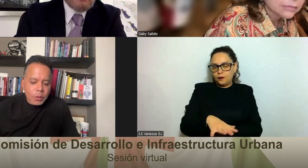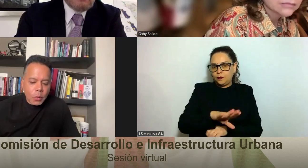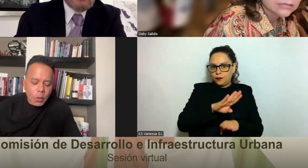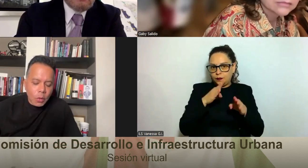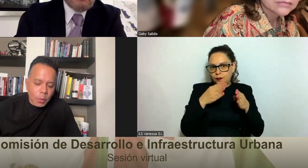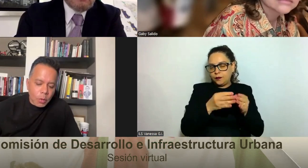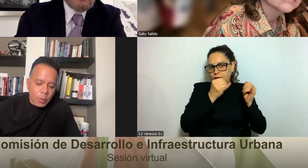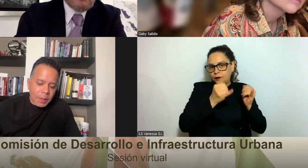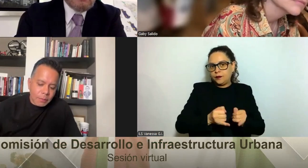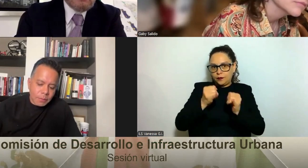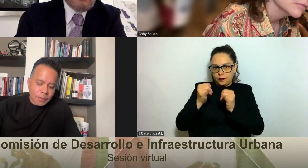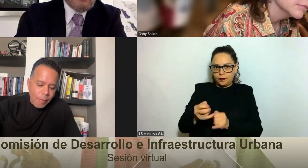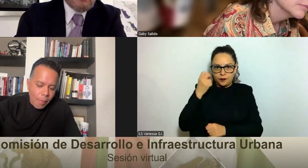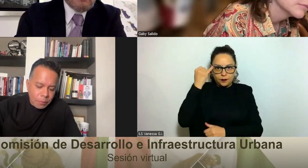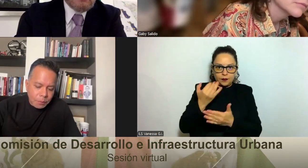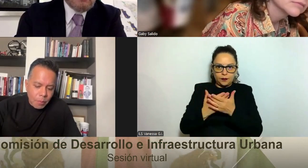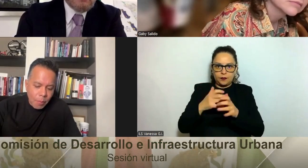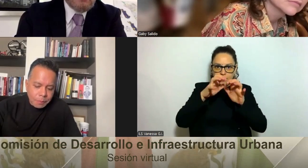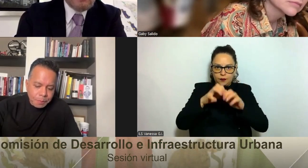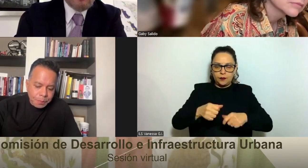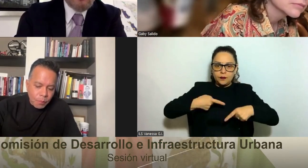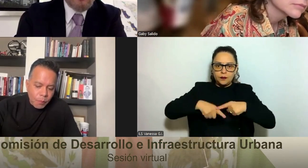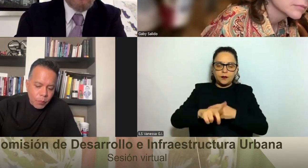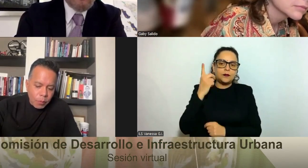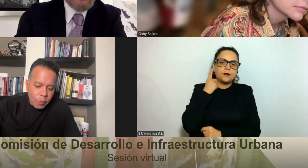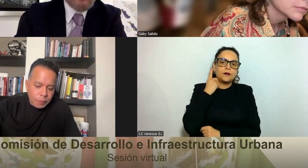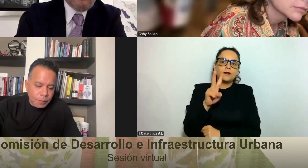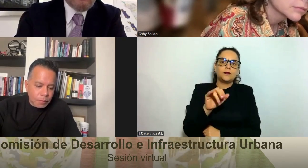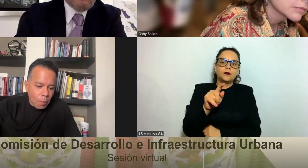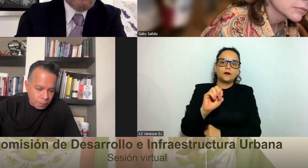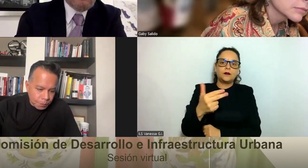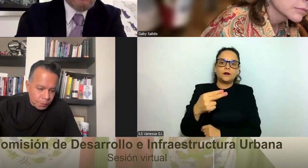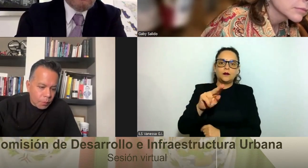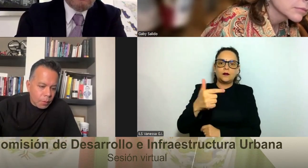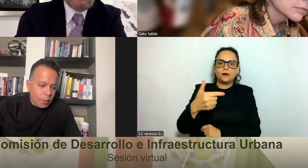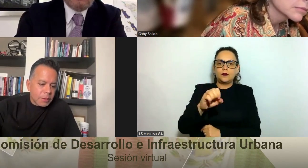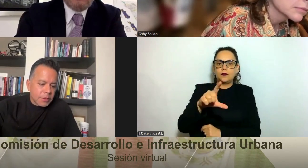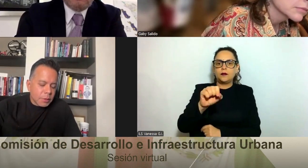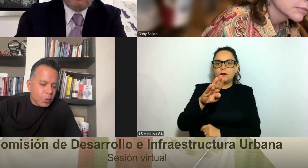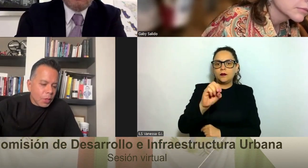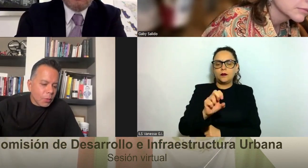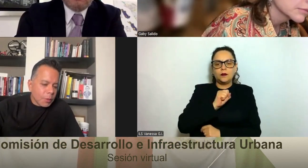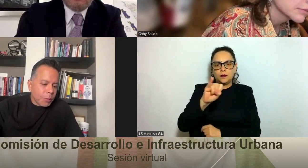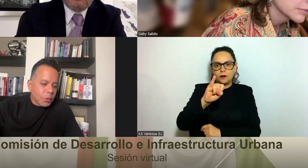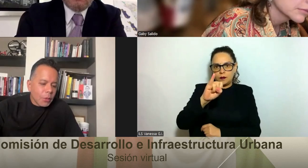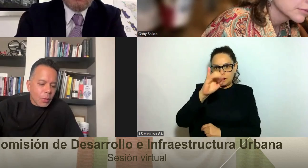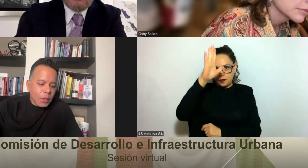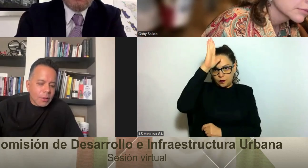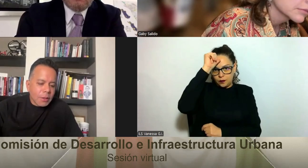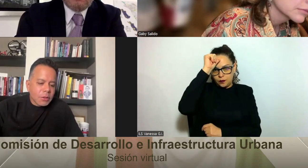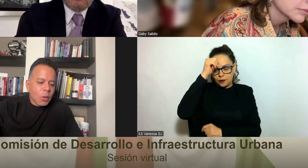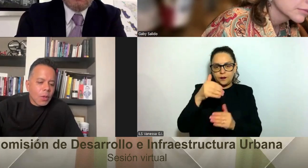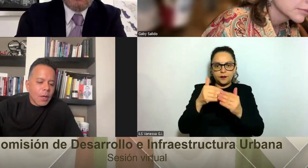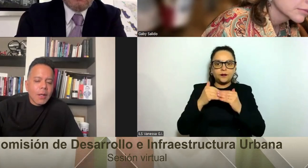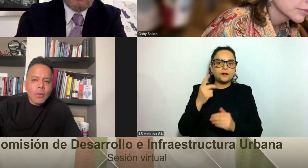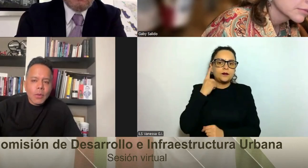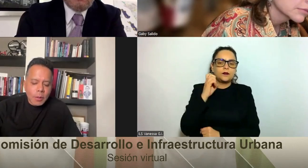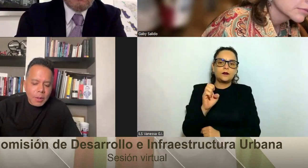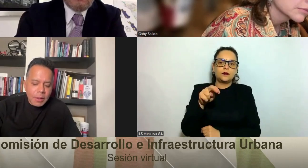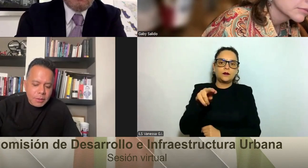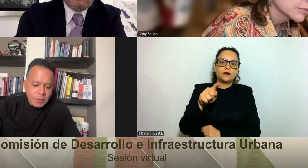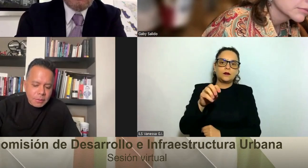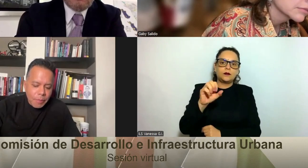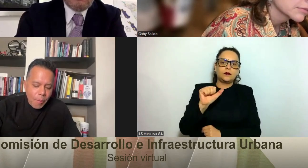Diputado Víctor Hugo Lobo Román. Víctor Hugo Lobo, a favor. Gracias, diputado. Diputado Ernesto